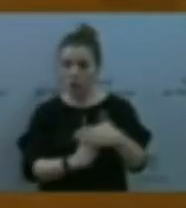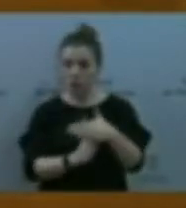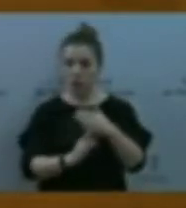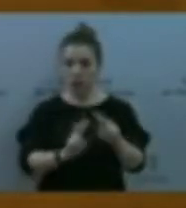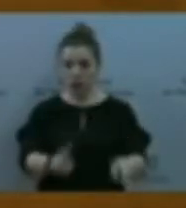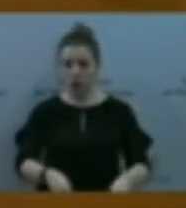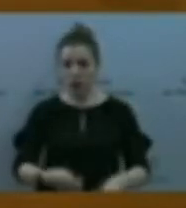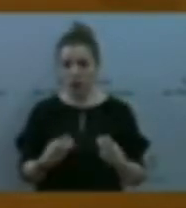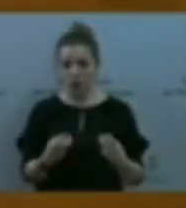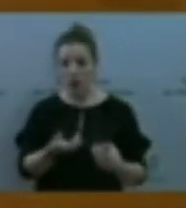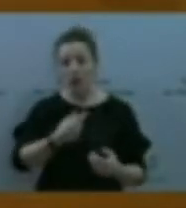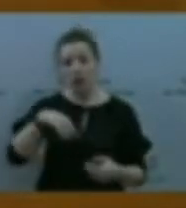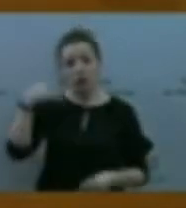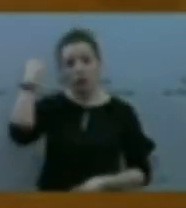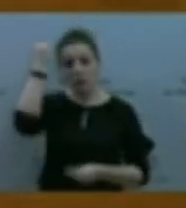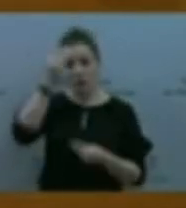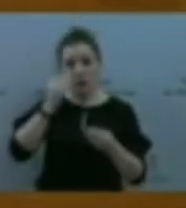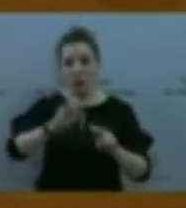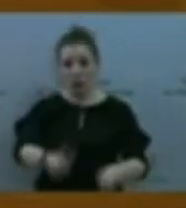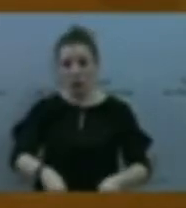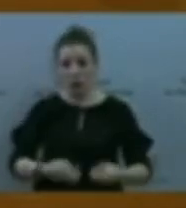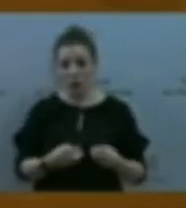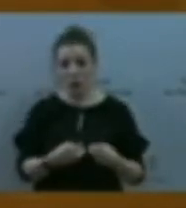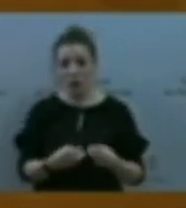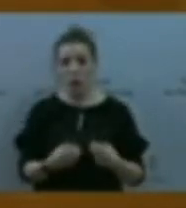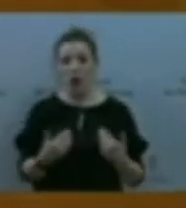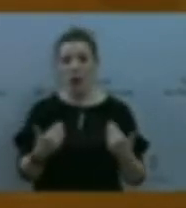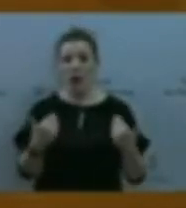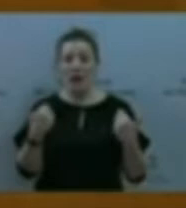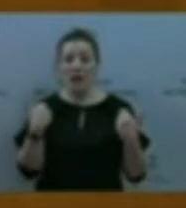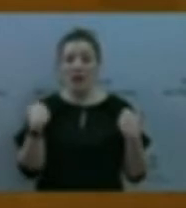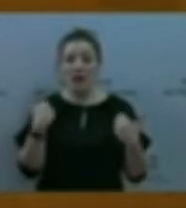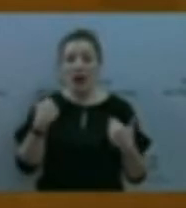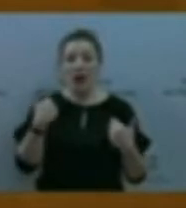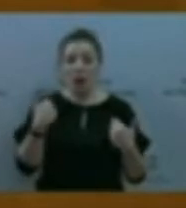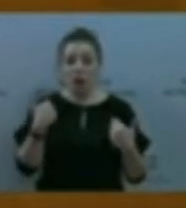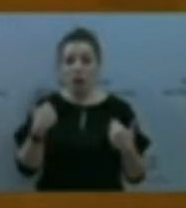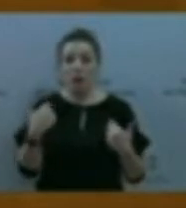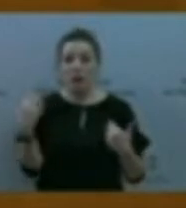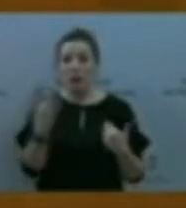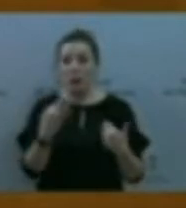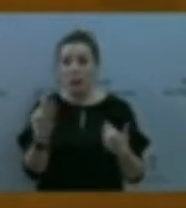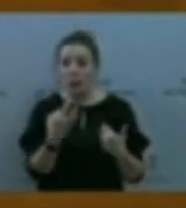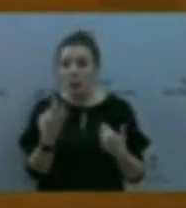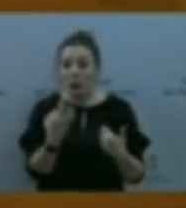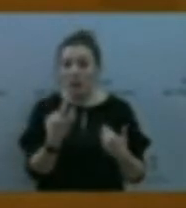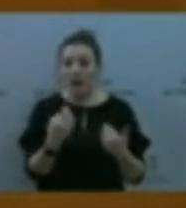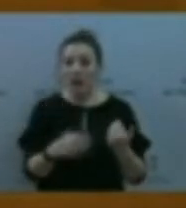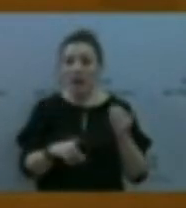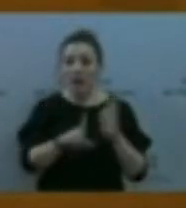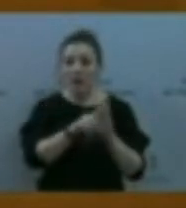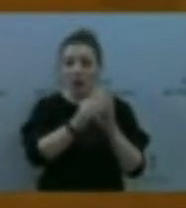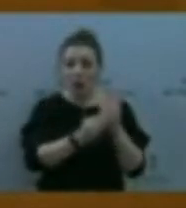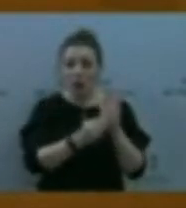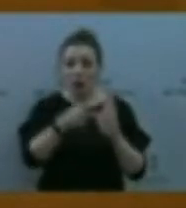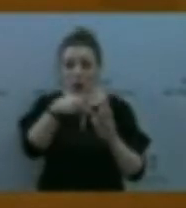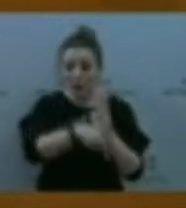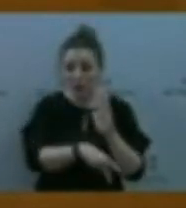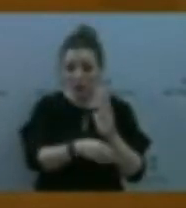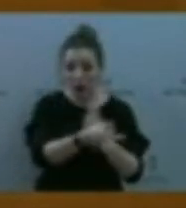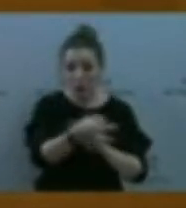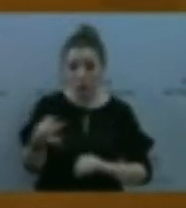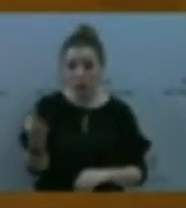de los cargos se debe producir cuando se marca en la legislación y en la normativa oportuna. Y esta se tiene que producir en enero, y no